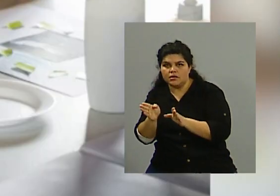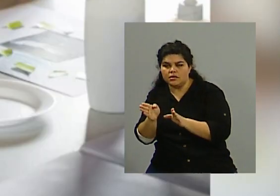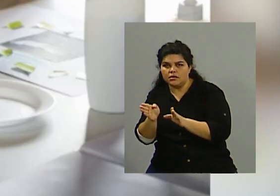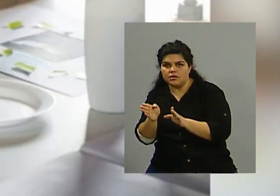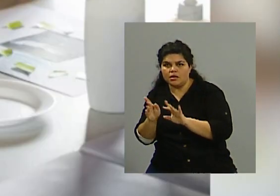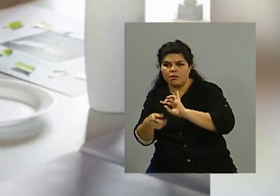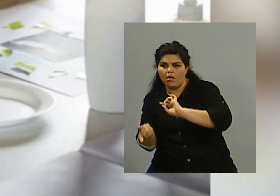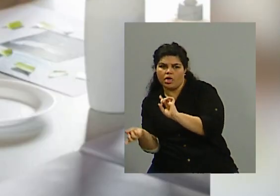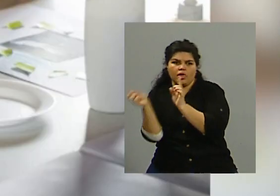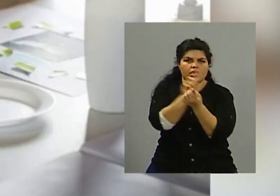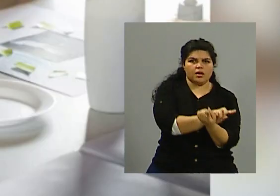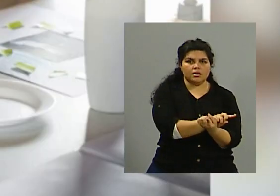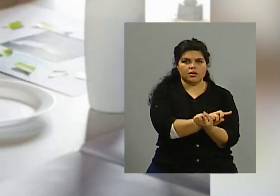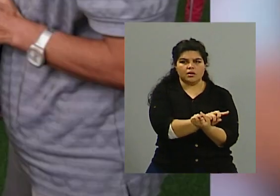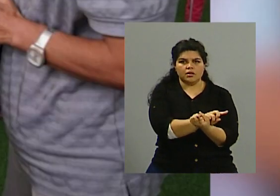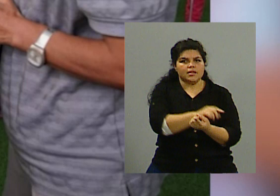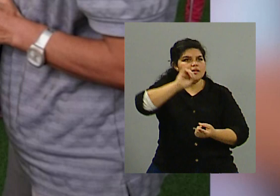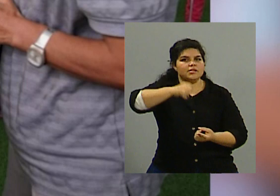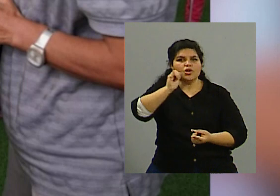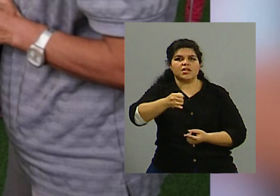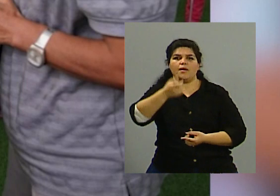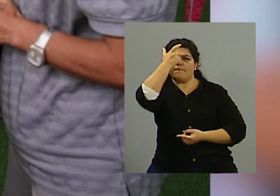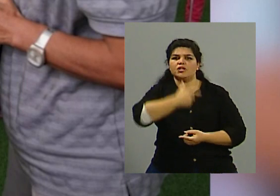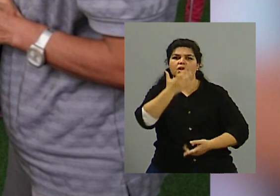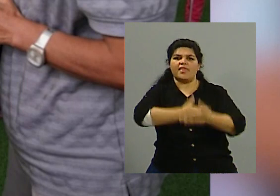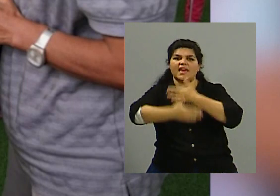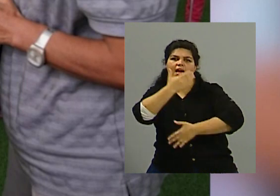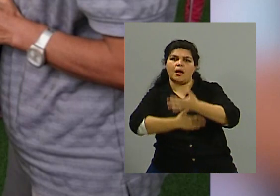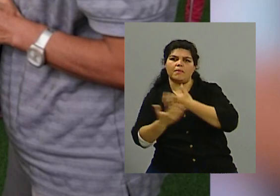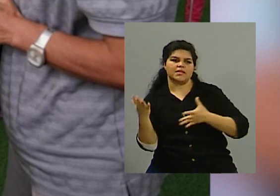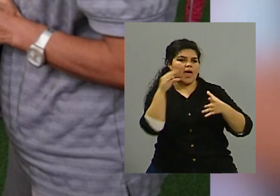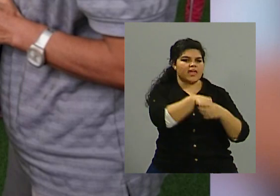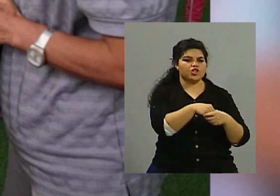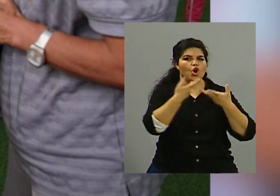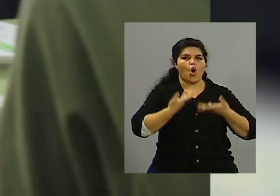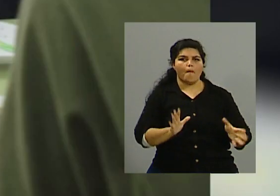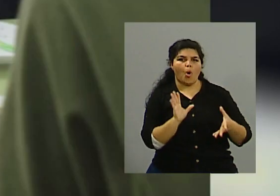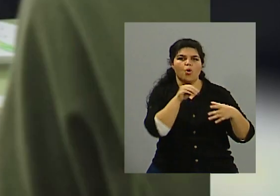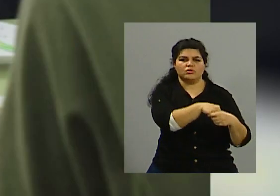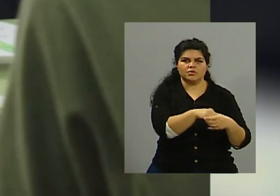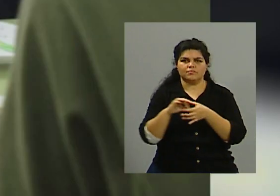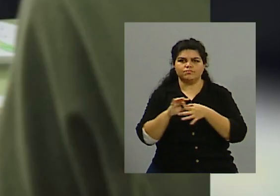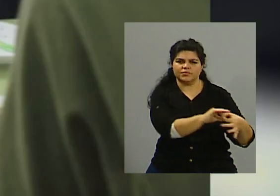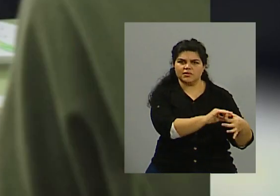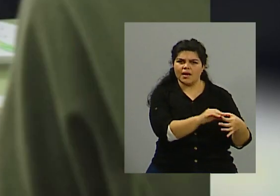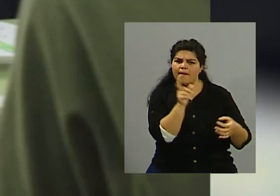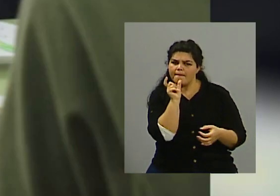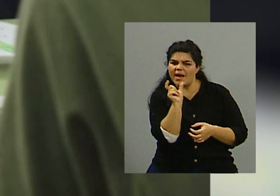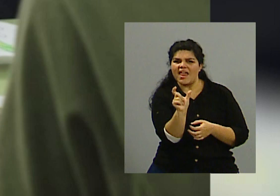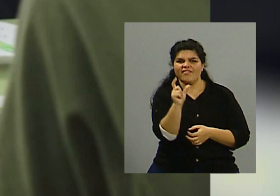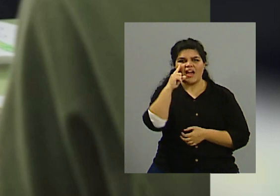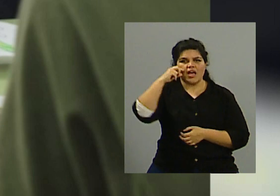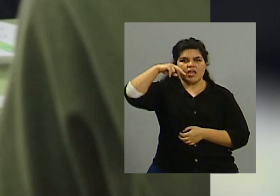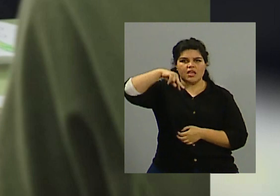con una situación de discapacidad tienen que estar incluidas en un ámbito de educación común. Me parece que el término inclusión hay que discutir o Mm, por lo